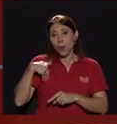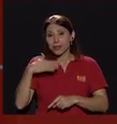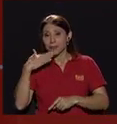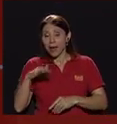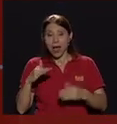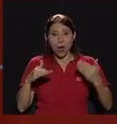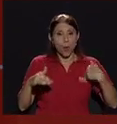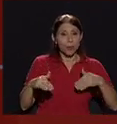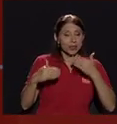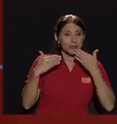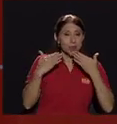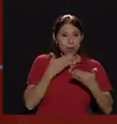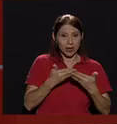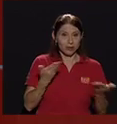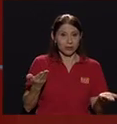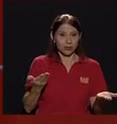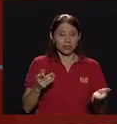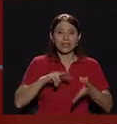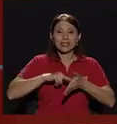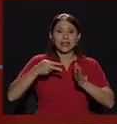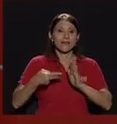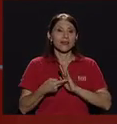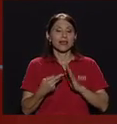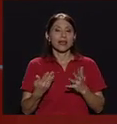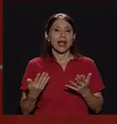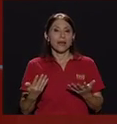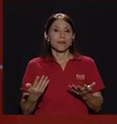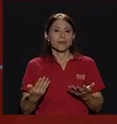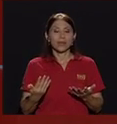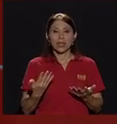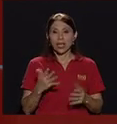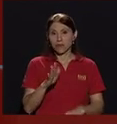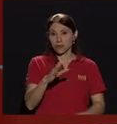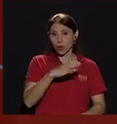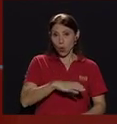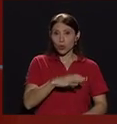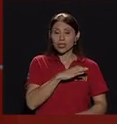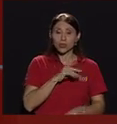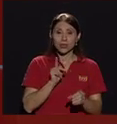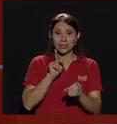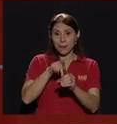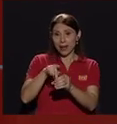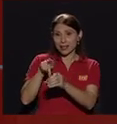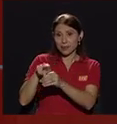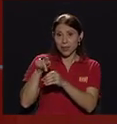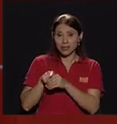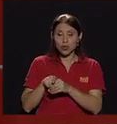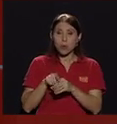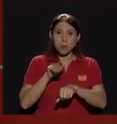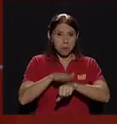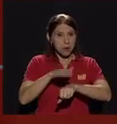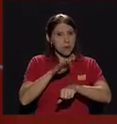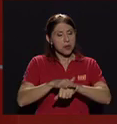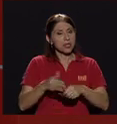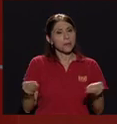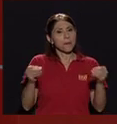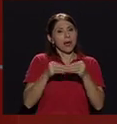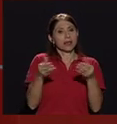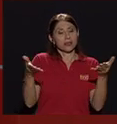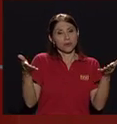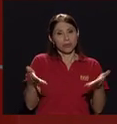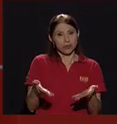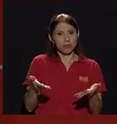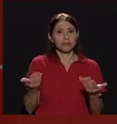cargo. Lo que quiero señalar es que conforme las condiciones de participación nos vayan permitiendo tener una